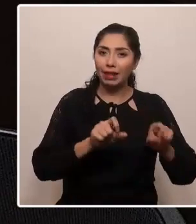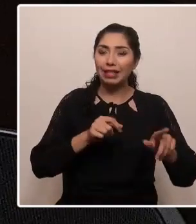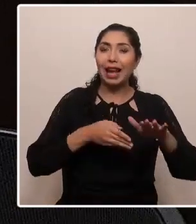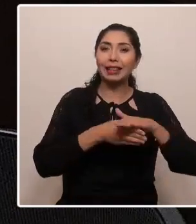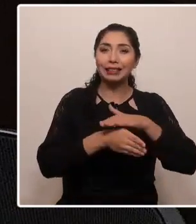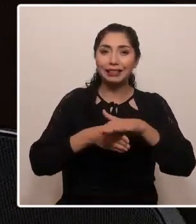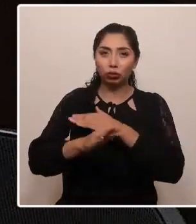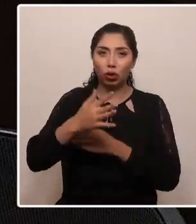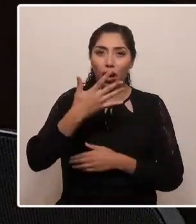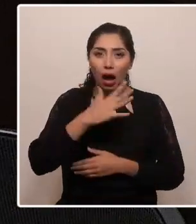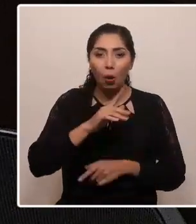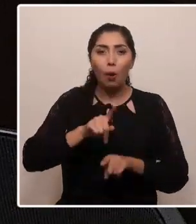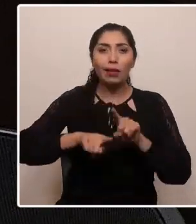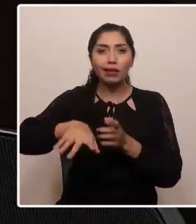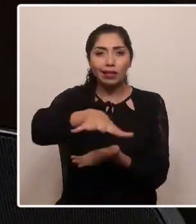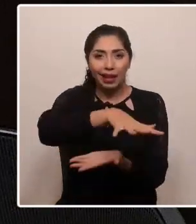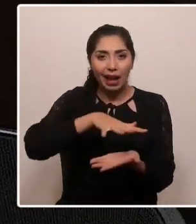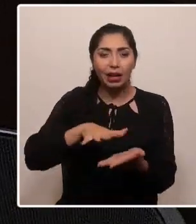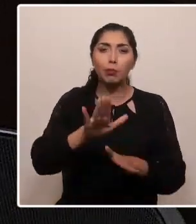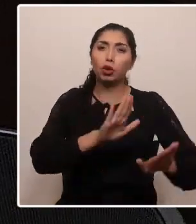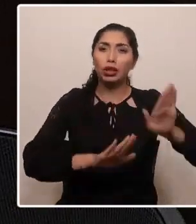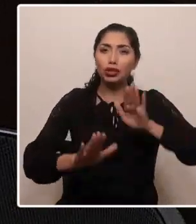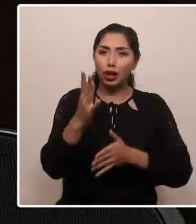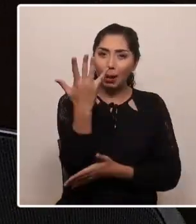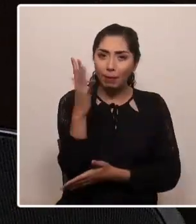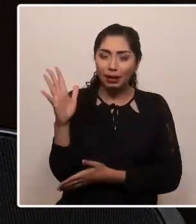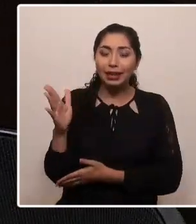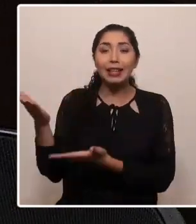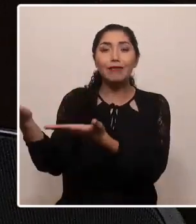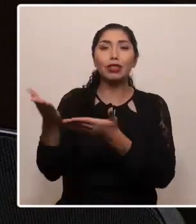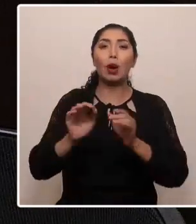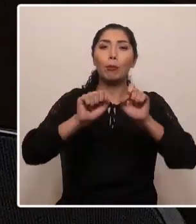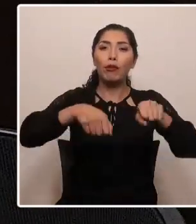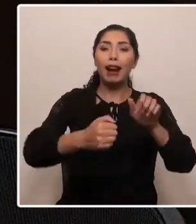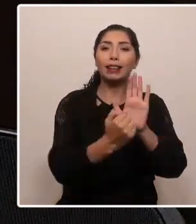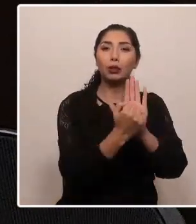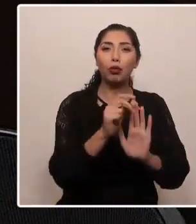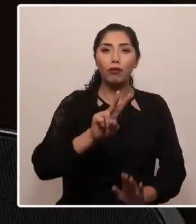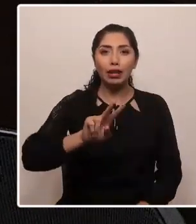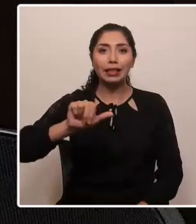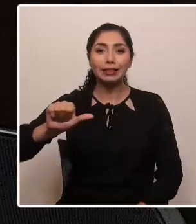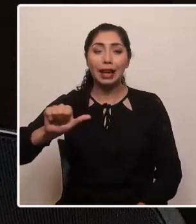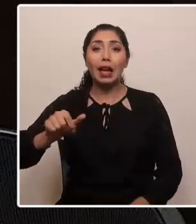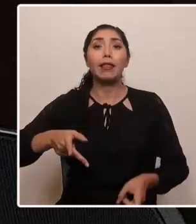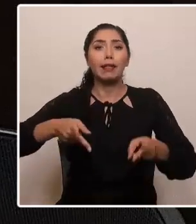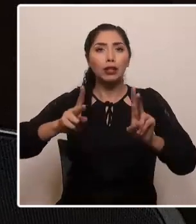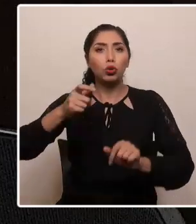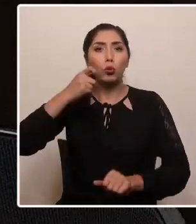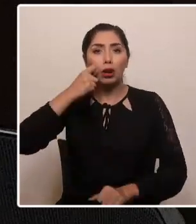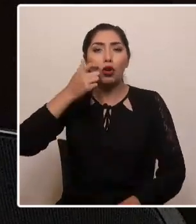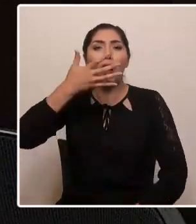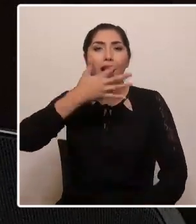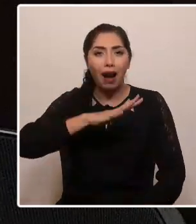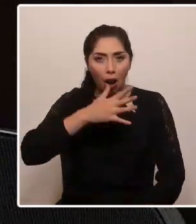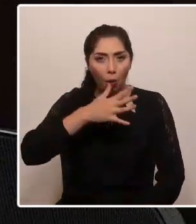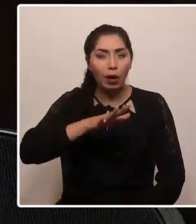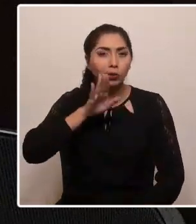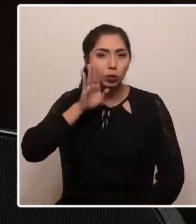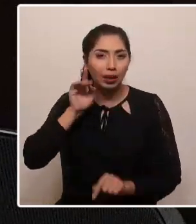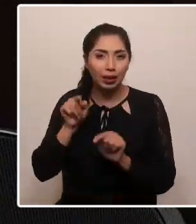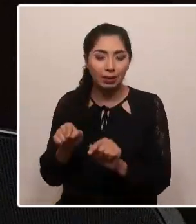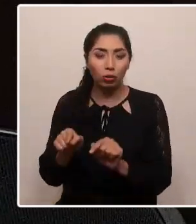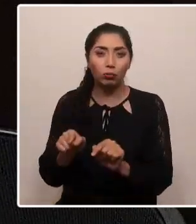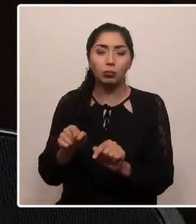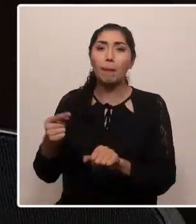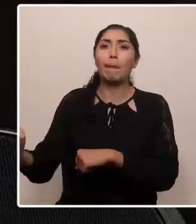y la protección del medio ambiente, invito a aprobar el artículo 26 del derecho humano al agua y su saneamiento, que es el mandato popular